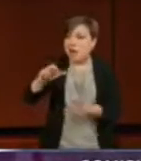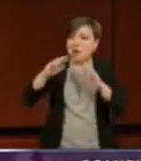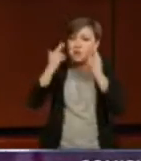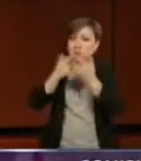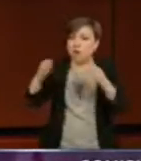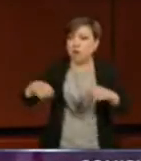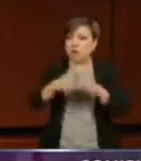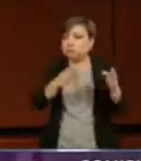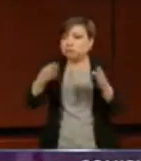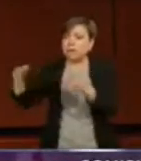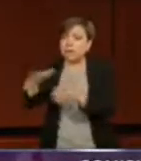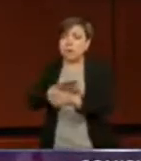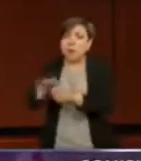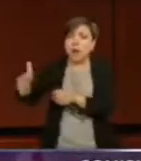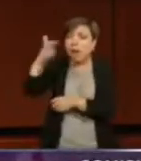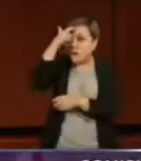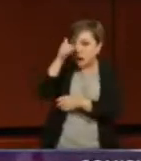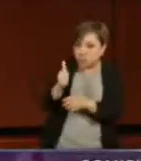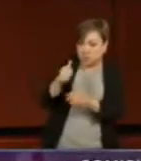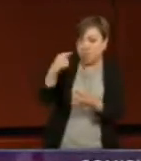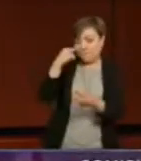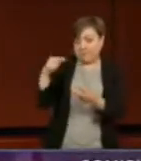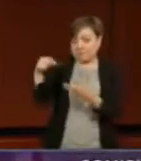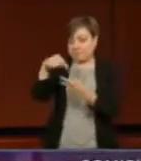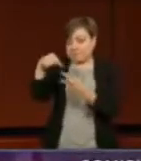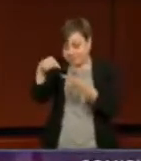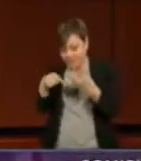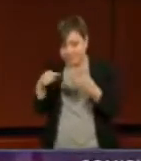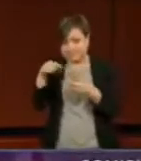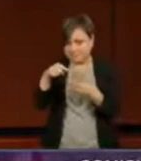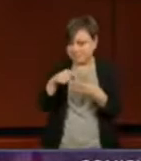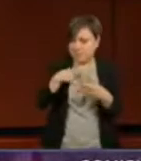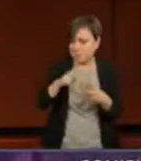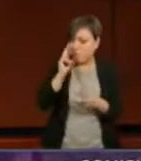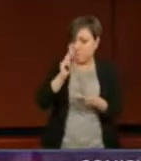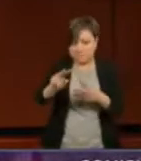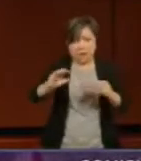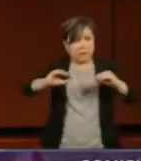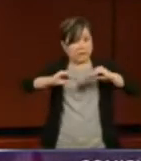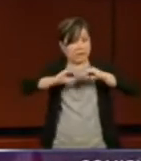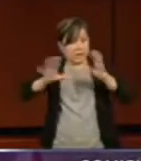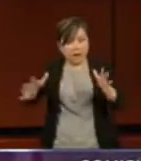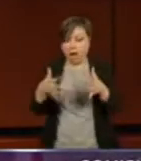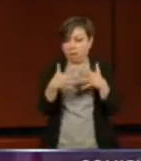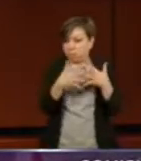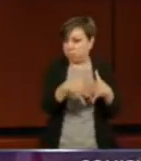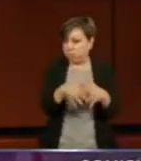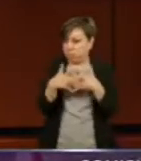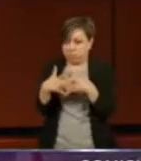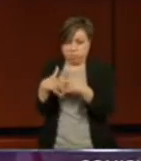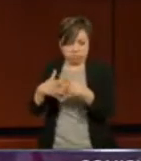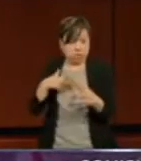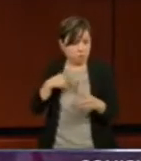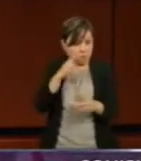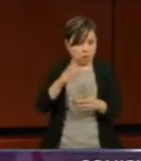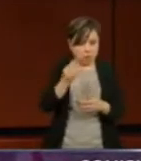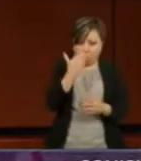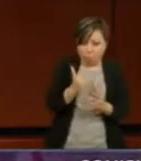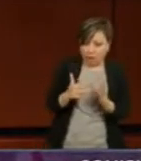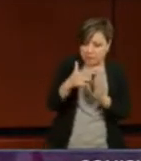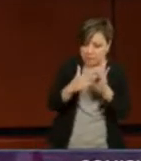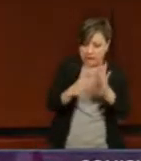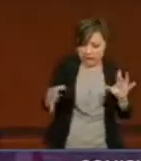tres razones. Primero, porque existen claras irregularidades que hacen poco justificable la posición de la